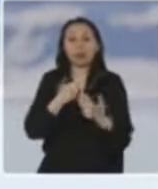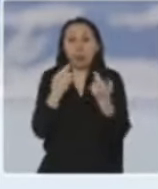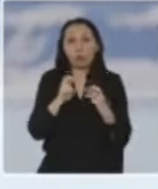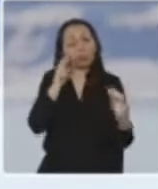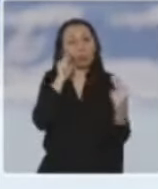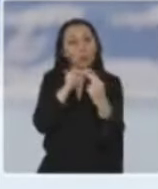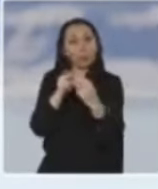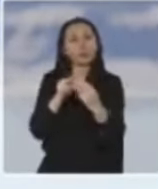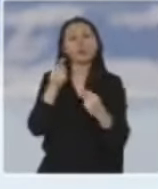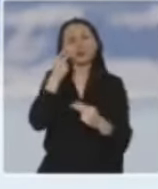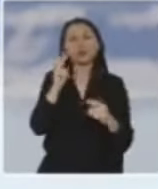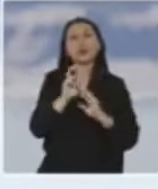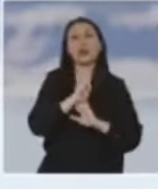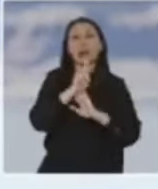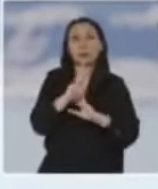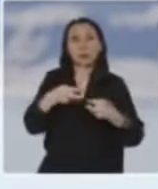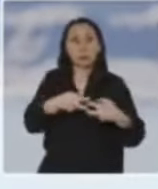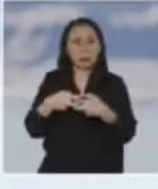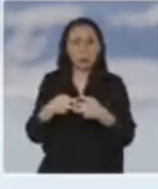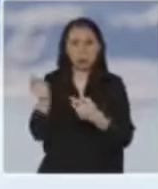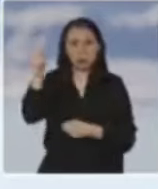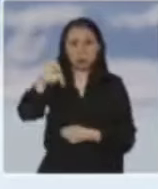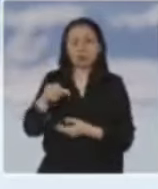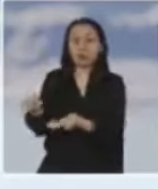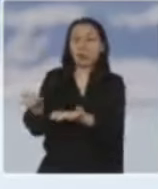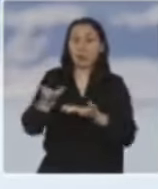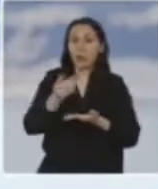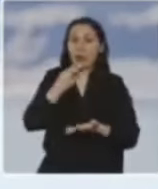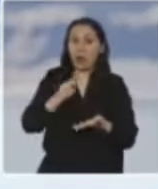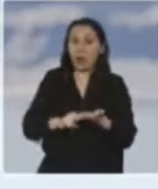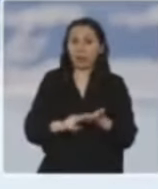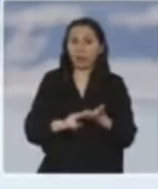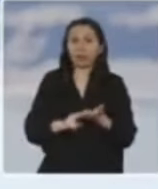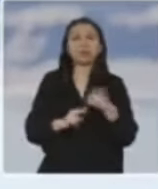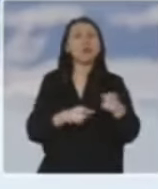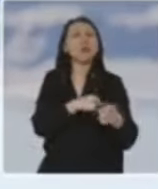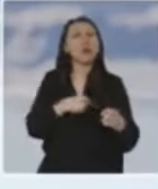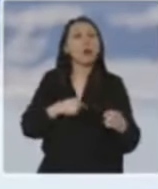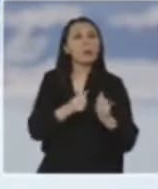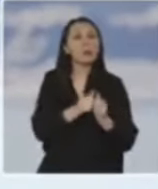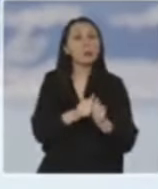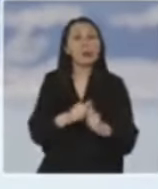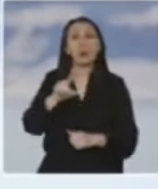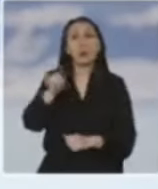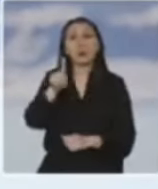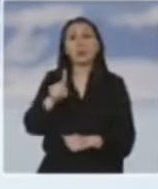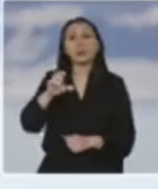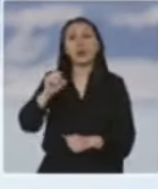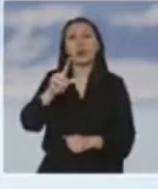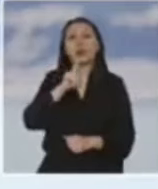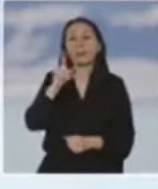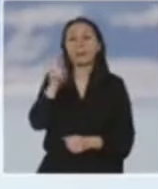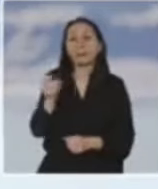oportunidad de conocer tuve con el representante del sindicato está acá el representante del sindicato que me entregó la carta acá recién su nombre compañero Don Luis Cortés